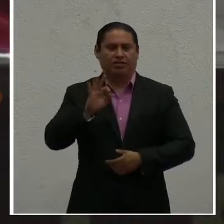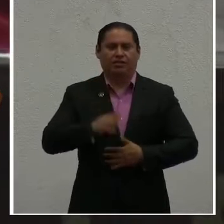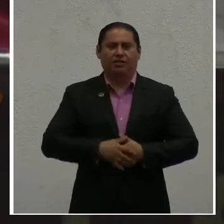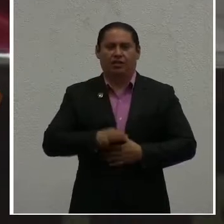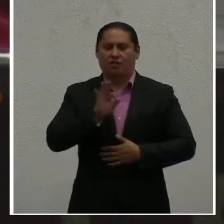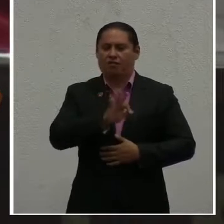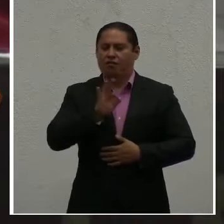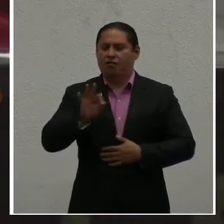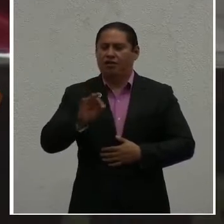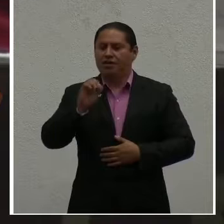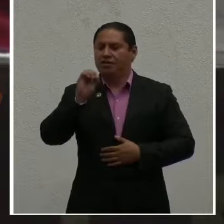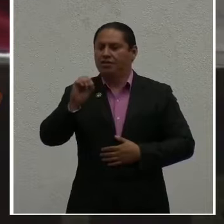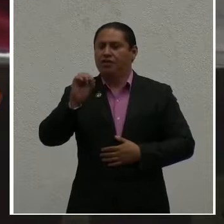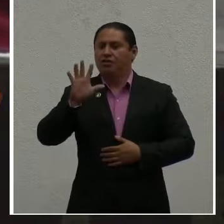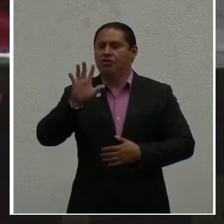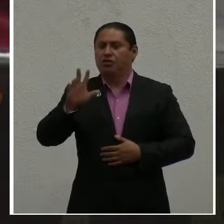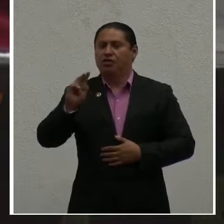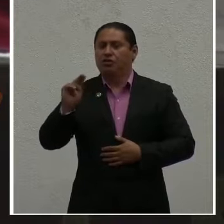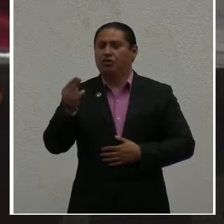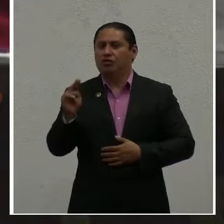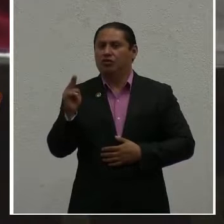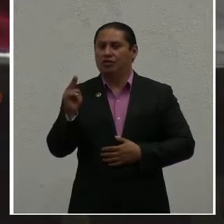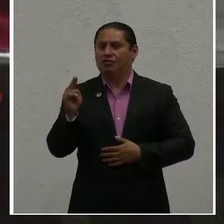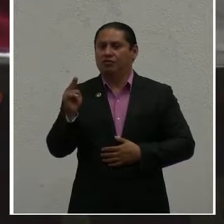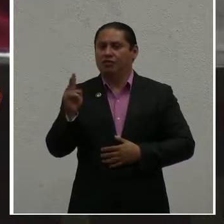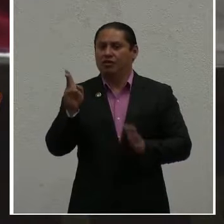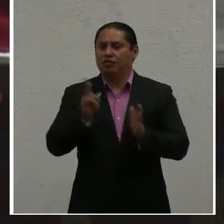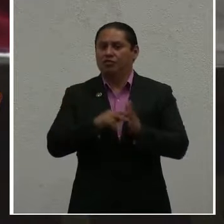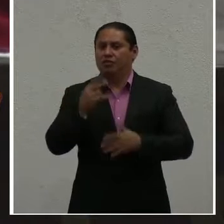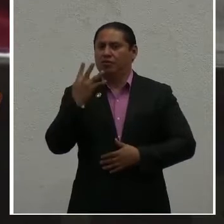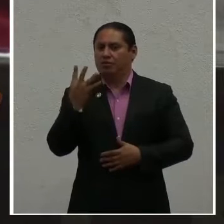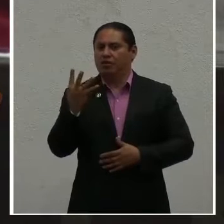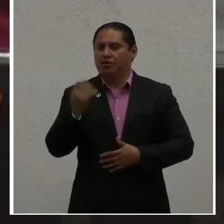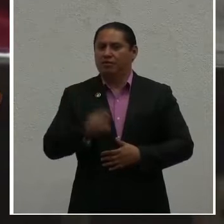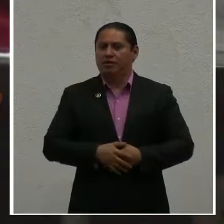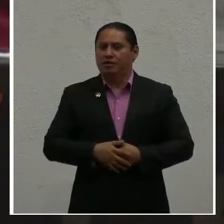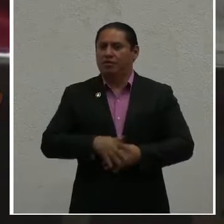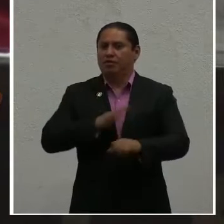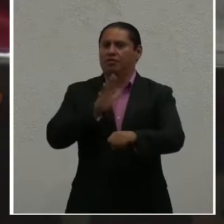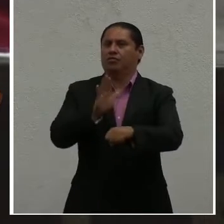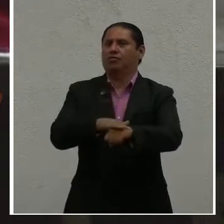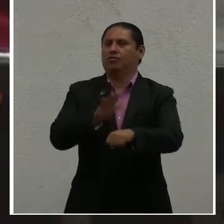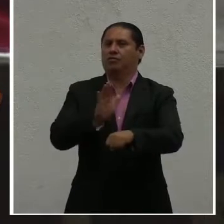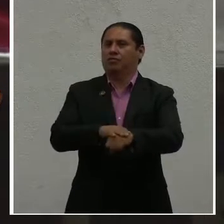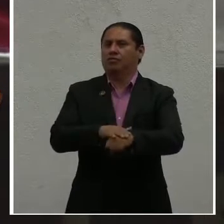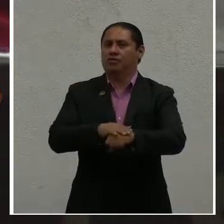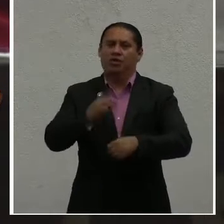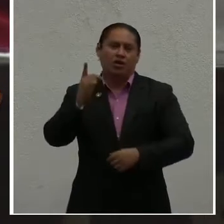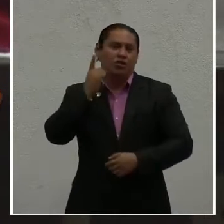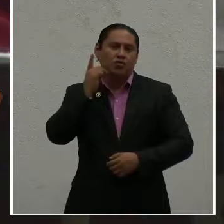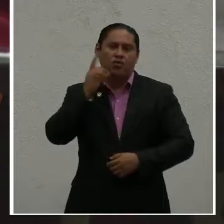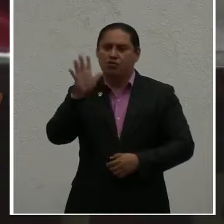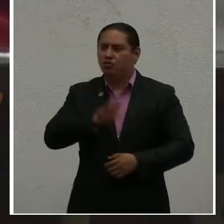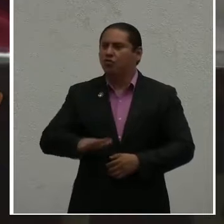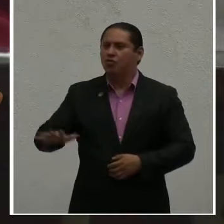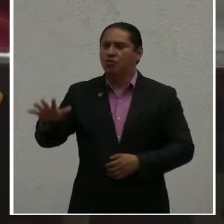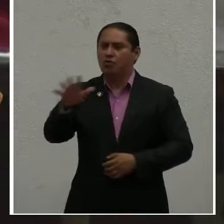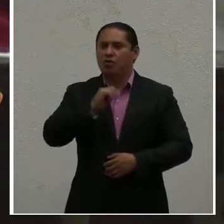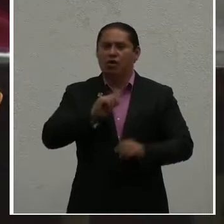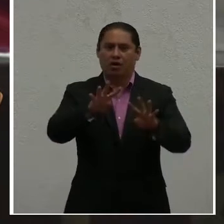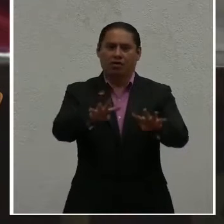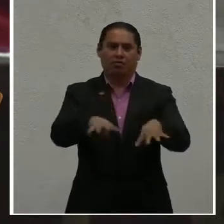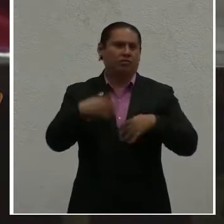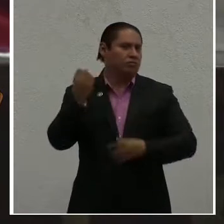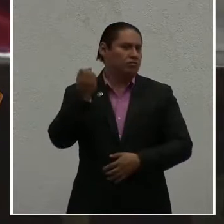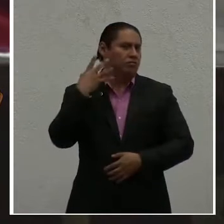fecha 05 de noviembre del 2004, se convoca a las diputadas y a los diputados a sesión